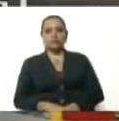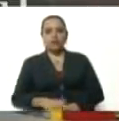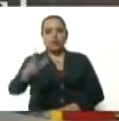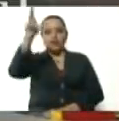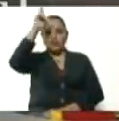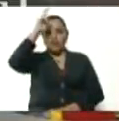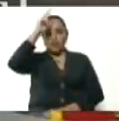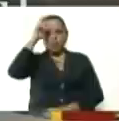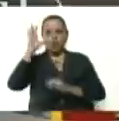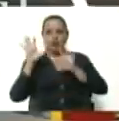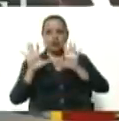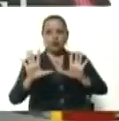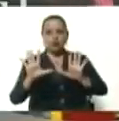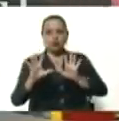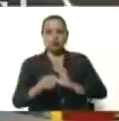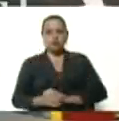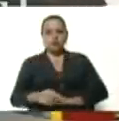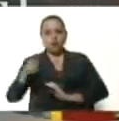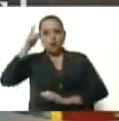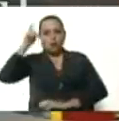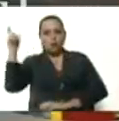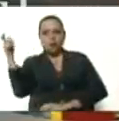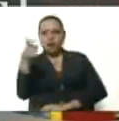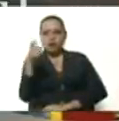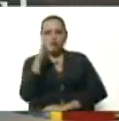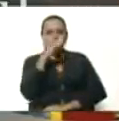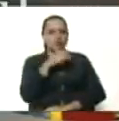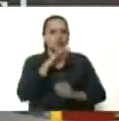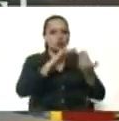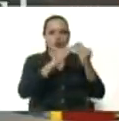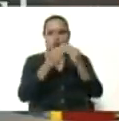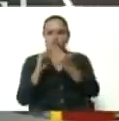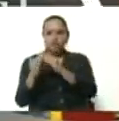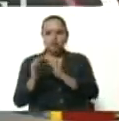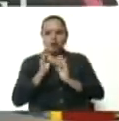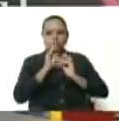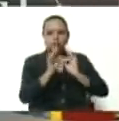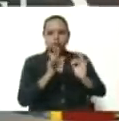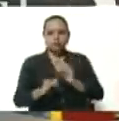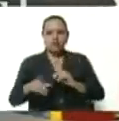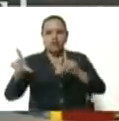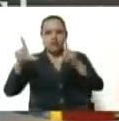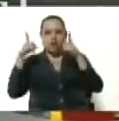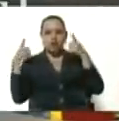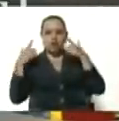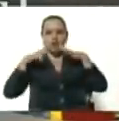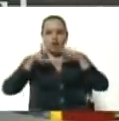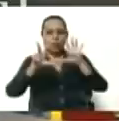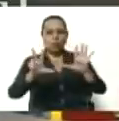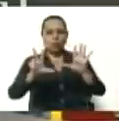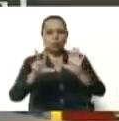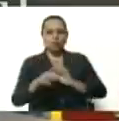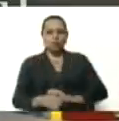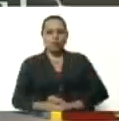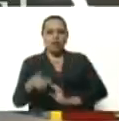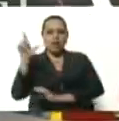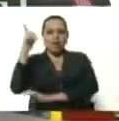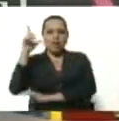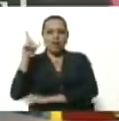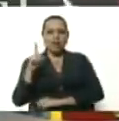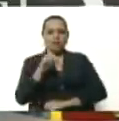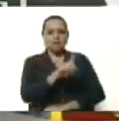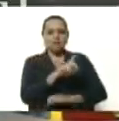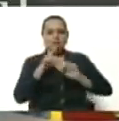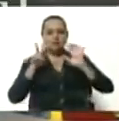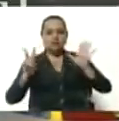Falcón, tenemos 10. En Guárico no tenemos casos comunitarios en este momento. En La Guaira tenemos 8. En Lara tenemos